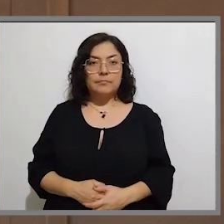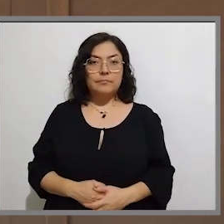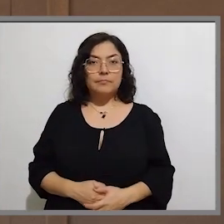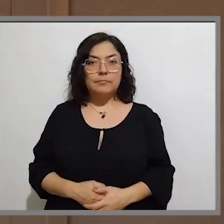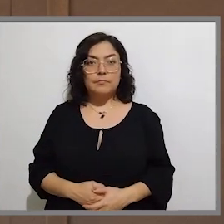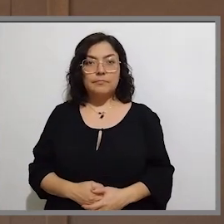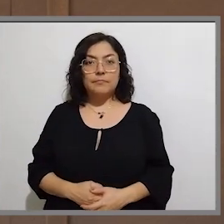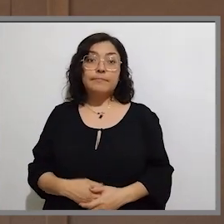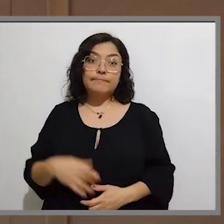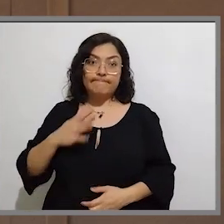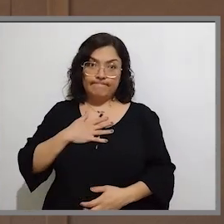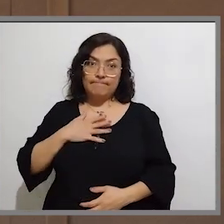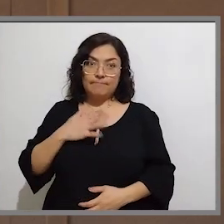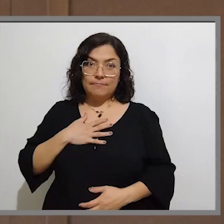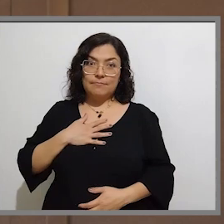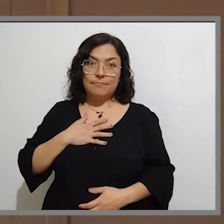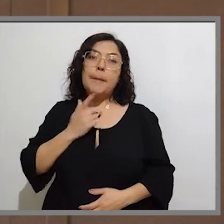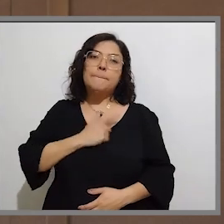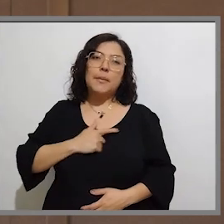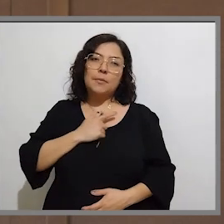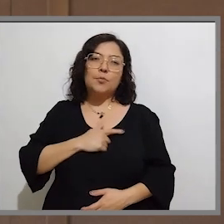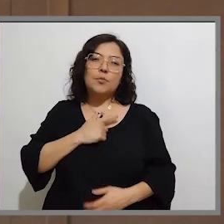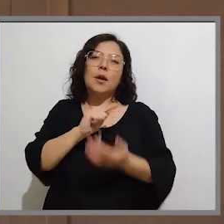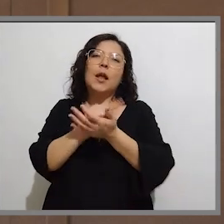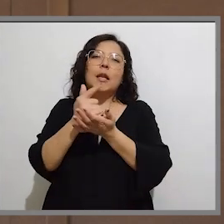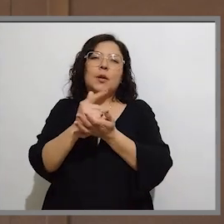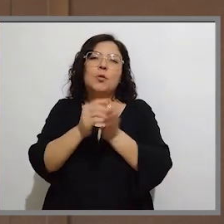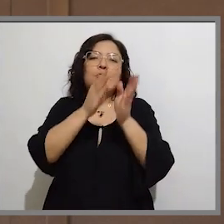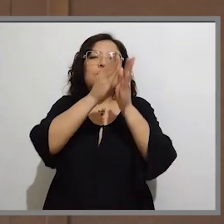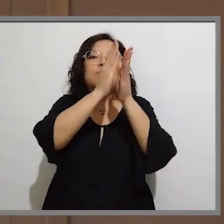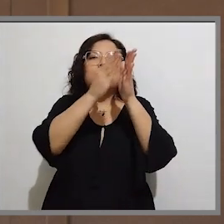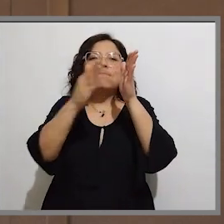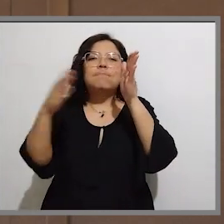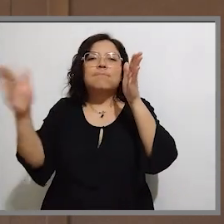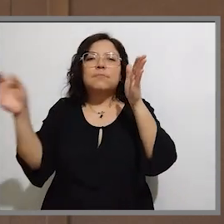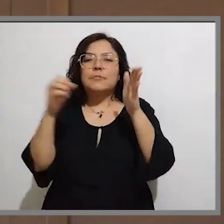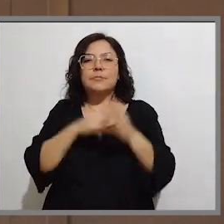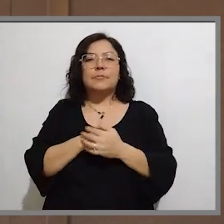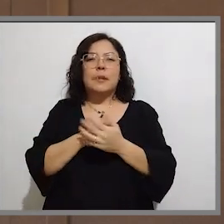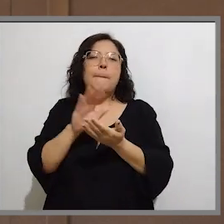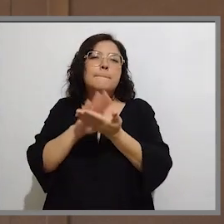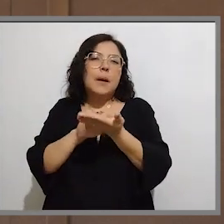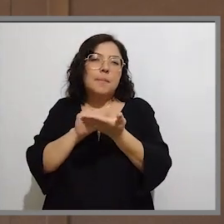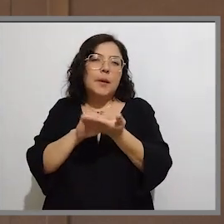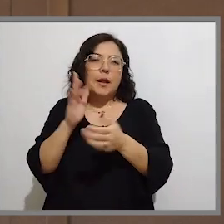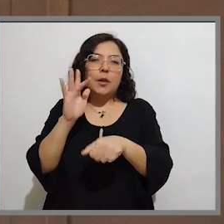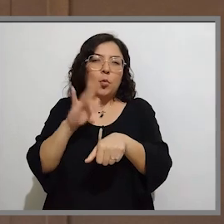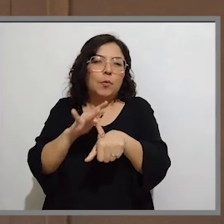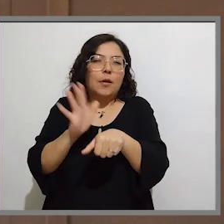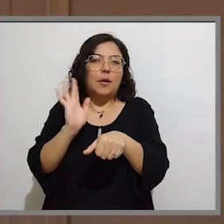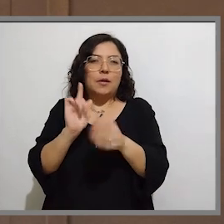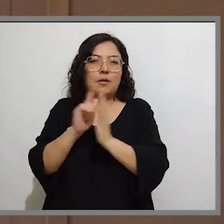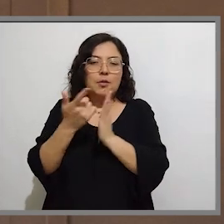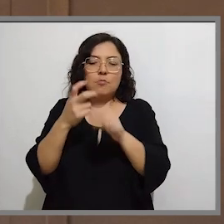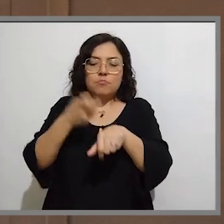en material. A mí, en lo personal, siempre me gusta tener los libros en físico, esa impresión de la textura del papel, de la